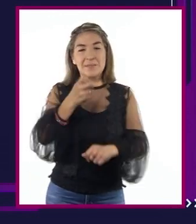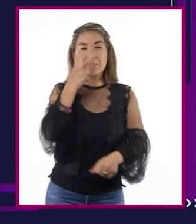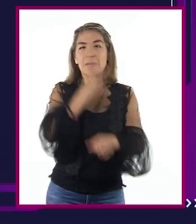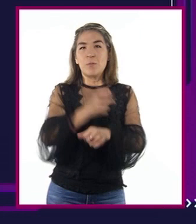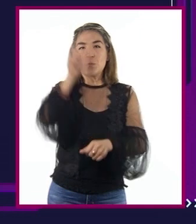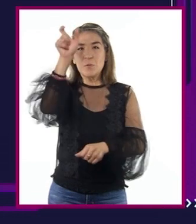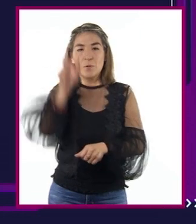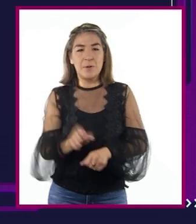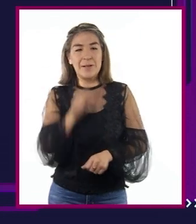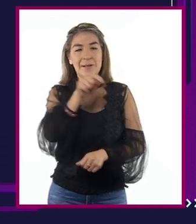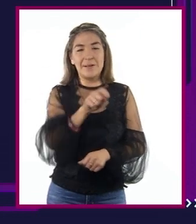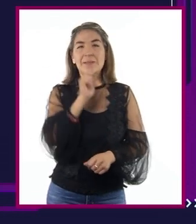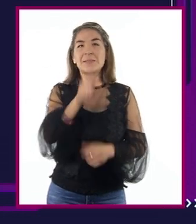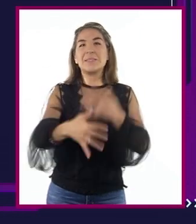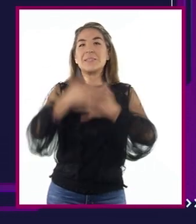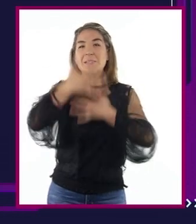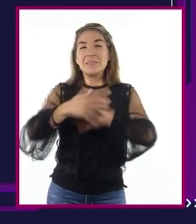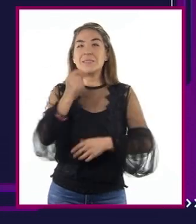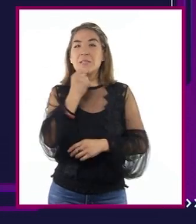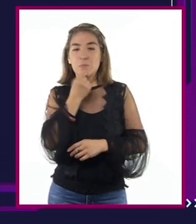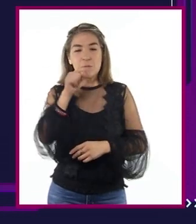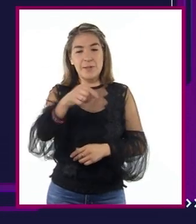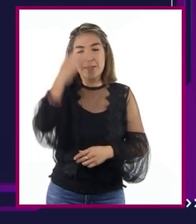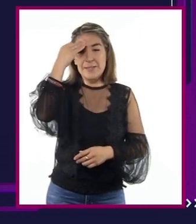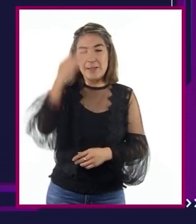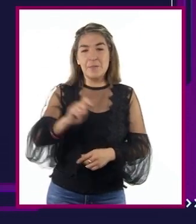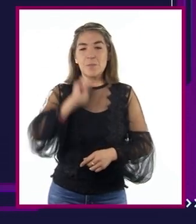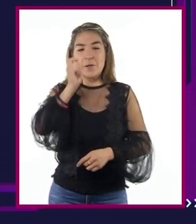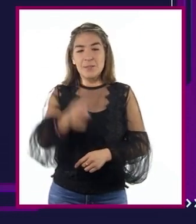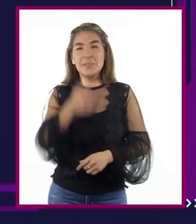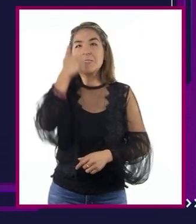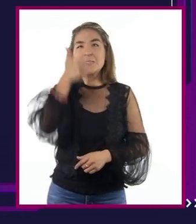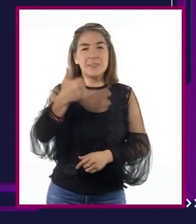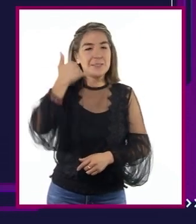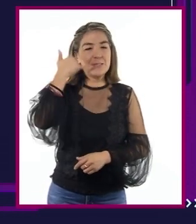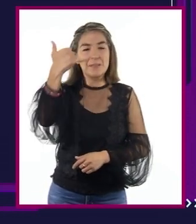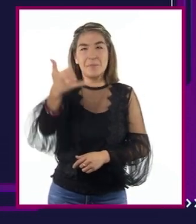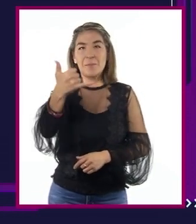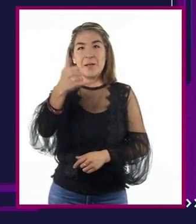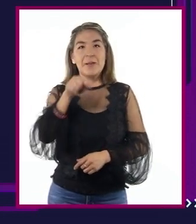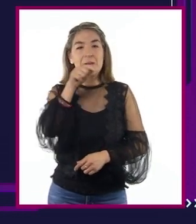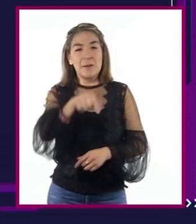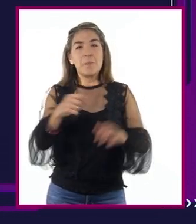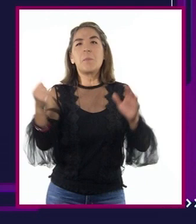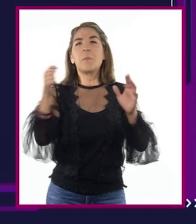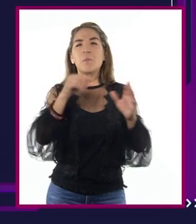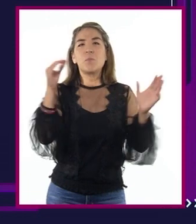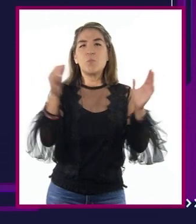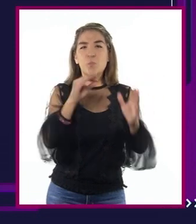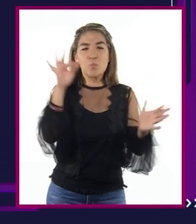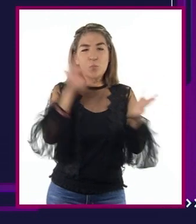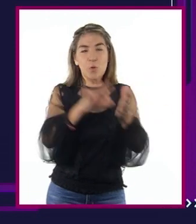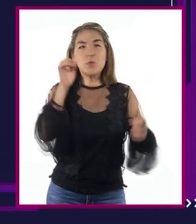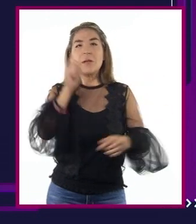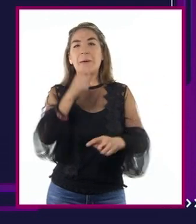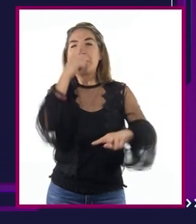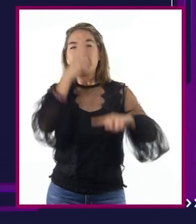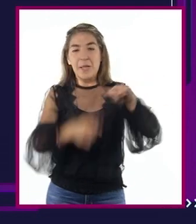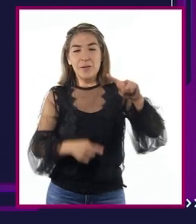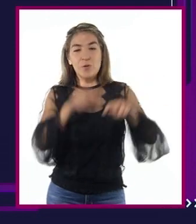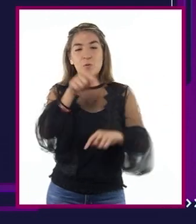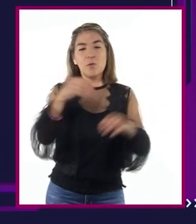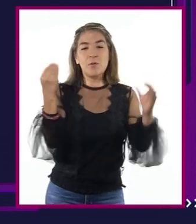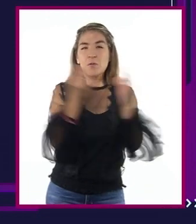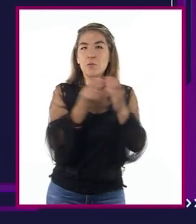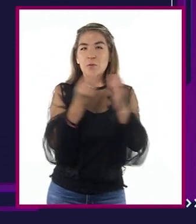marcado con 15 segundos tiene correspondencia con 6 llamadas. La marca de clase o punto medio